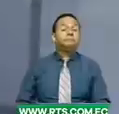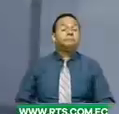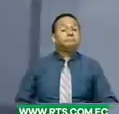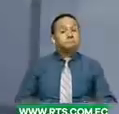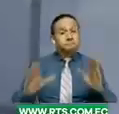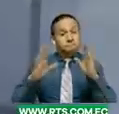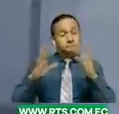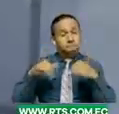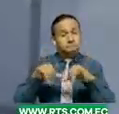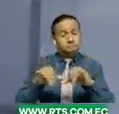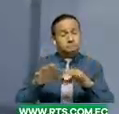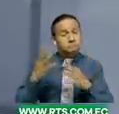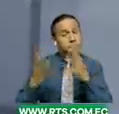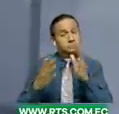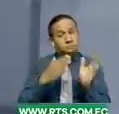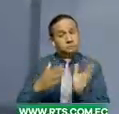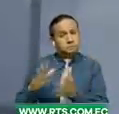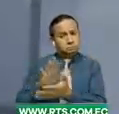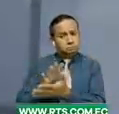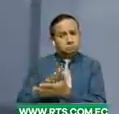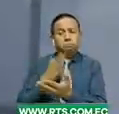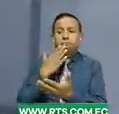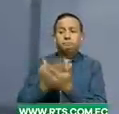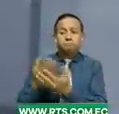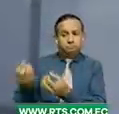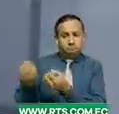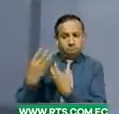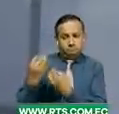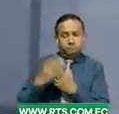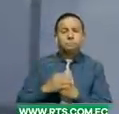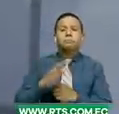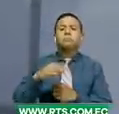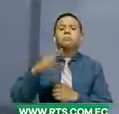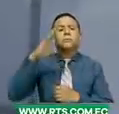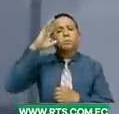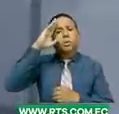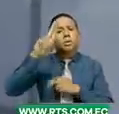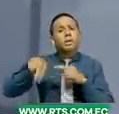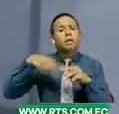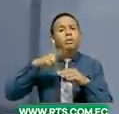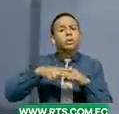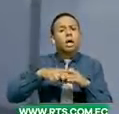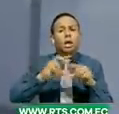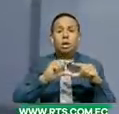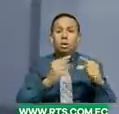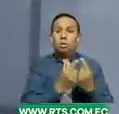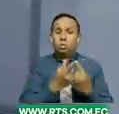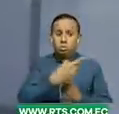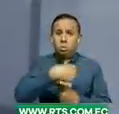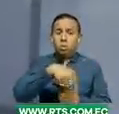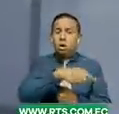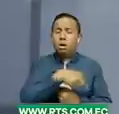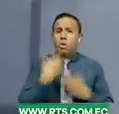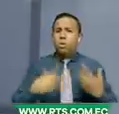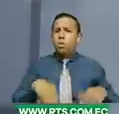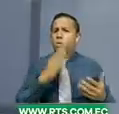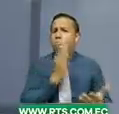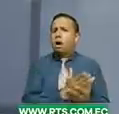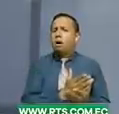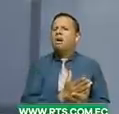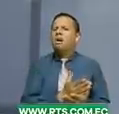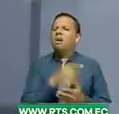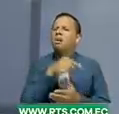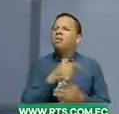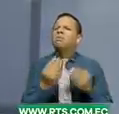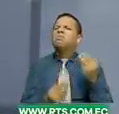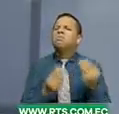así, en orden. Gracias, Charlie, por tu reporte. Y la Policía Nacional desarticuló una organización dedicada a varios delitos en